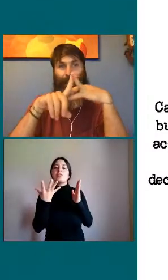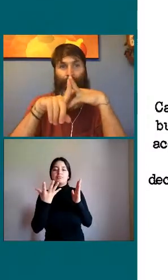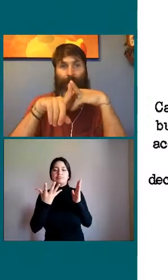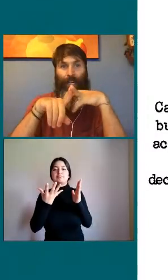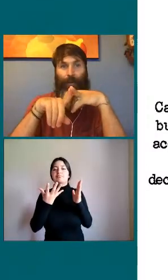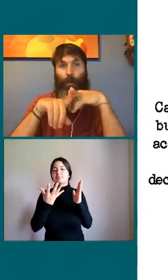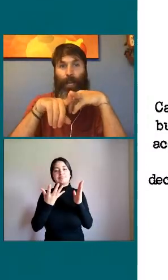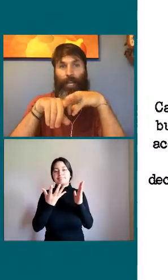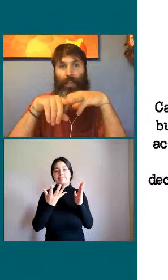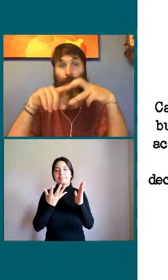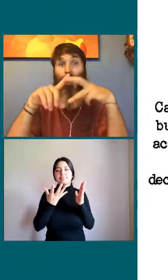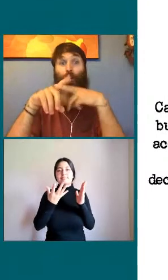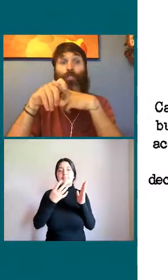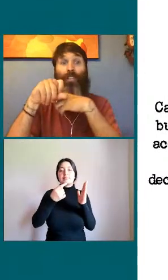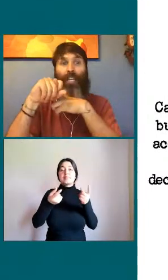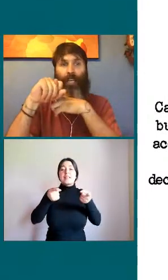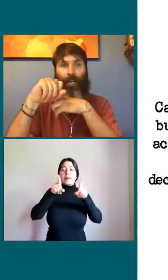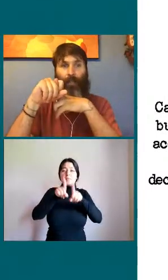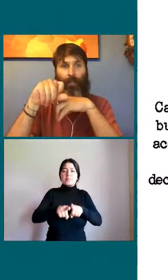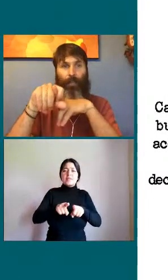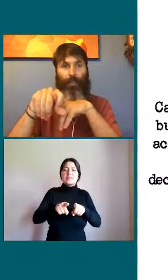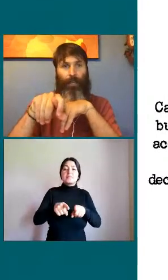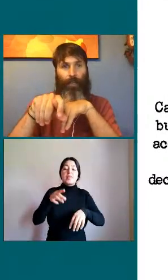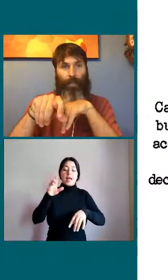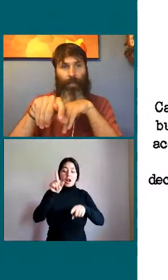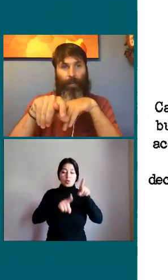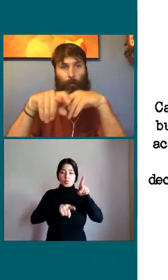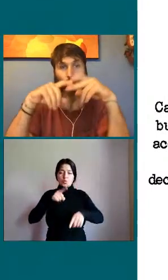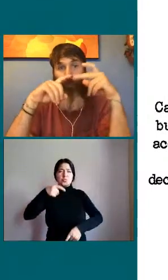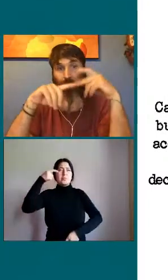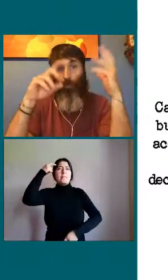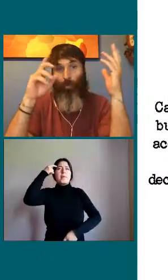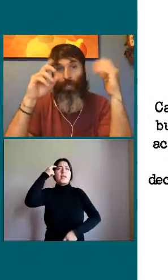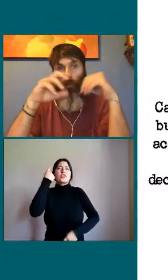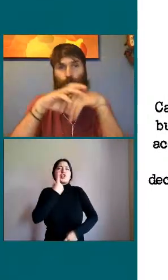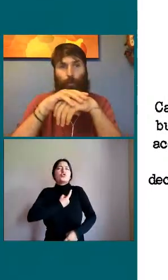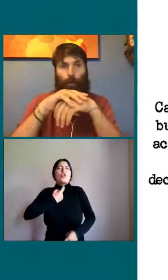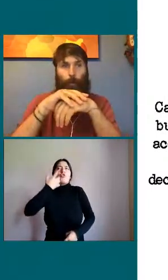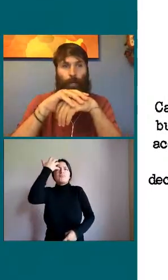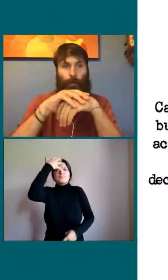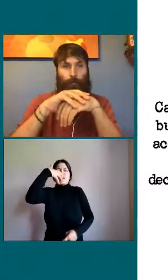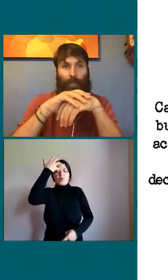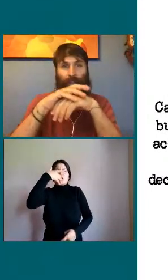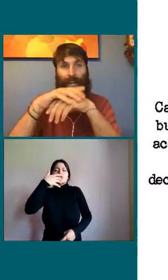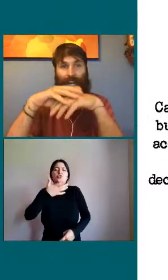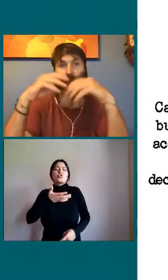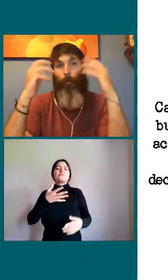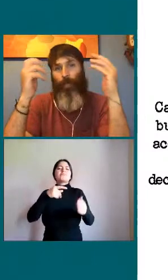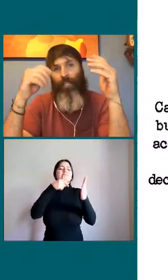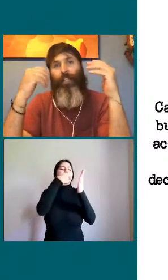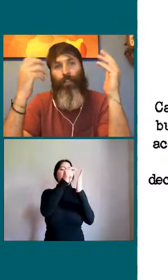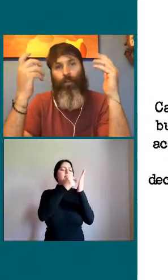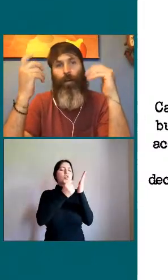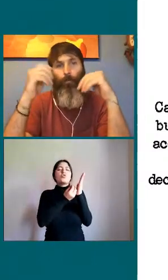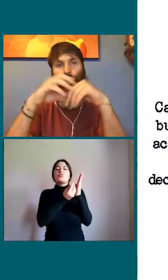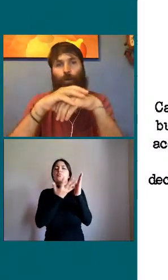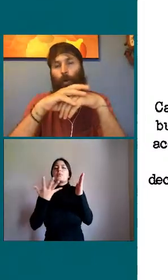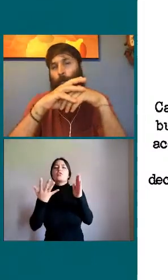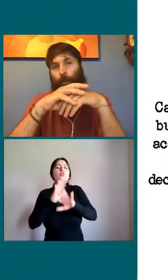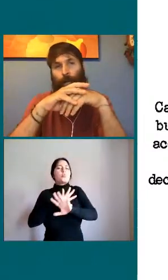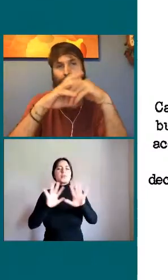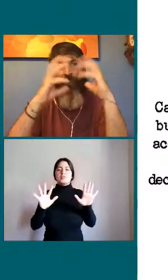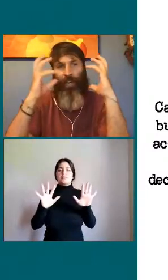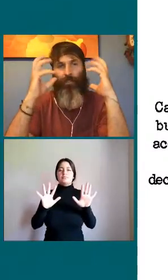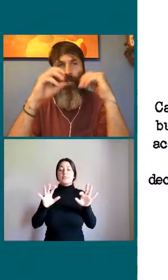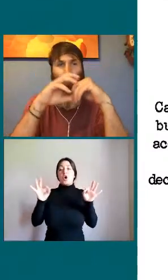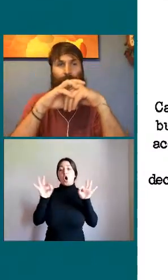y aceptar una creencia, una doctrina. Podemos discutir o no sobre una opinión, en declarar competente, idóneo, apto o